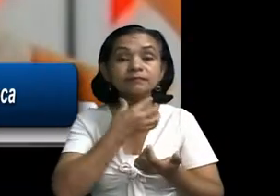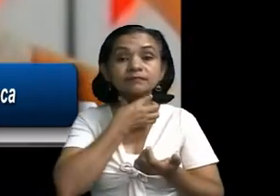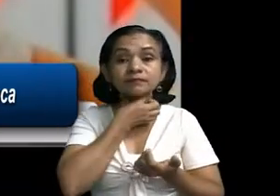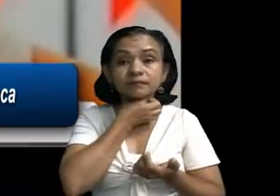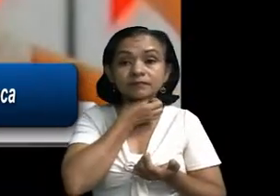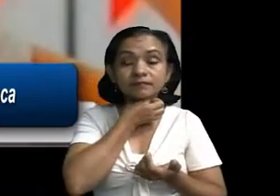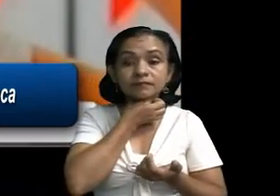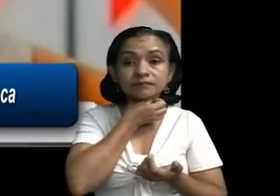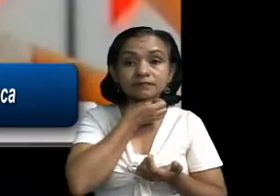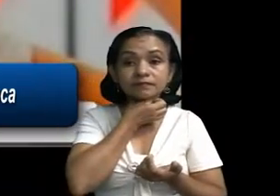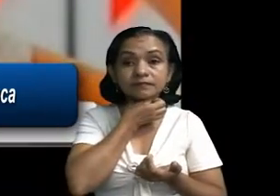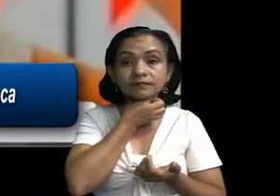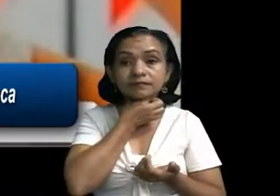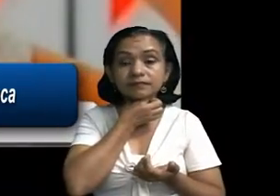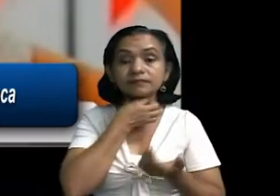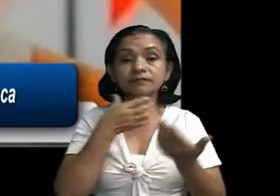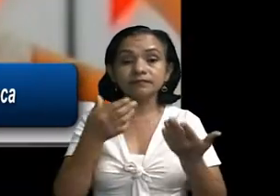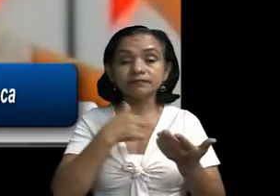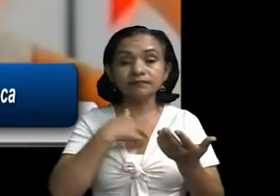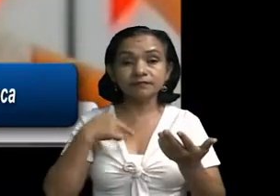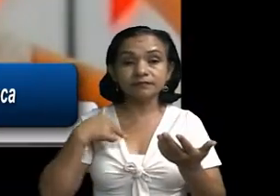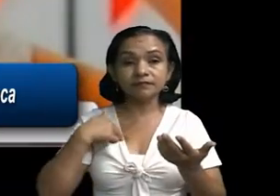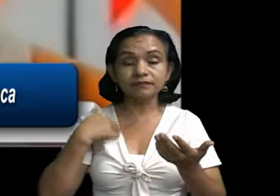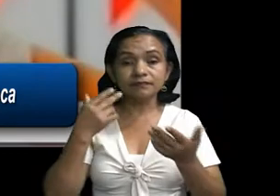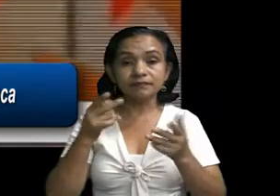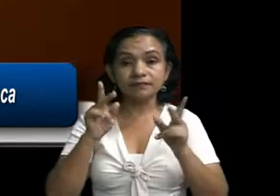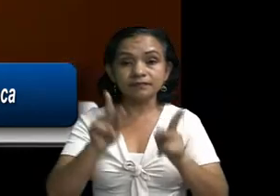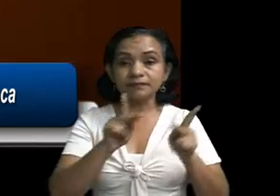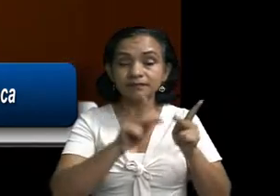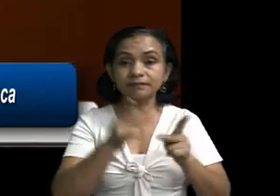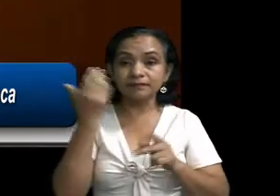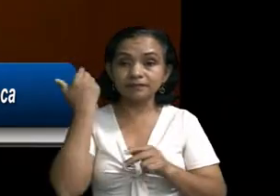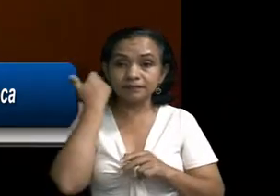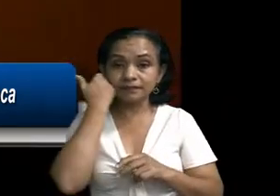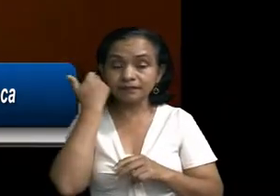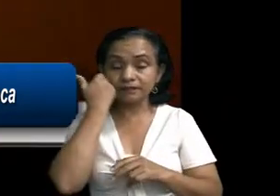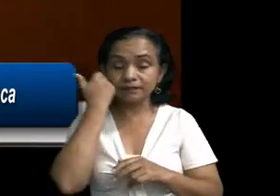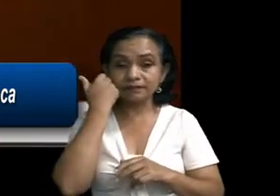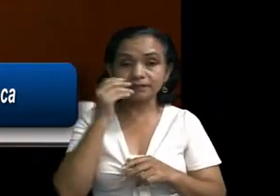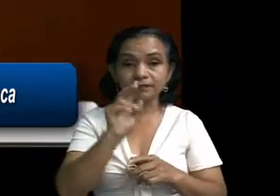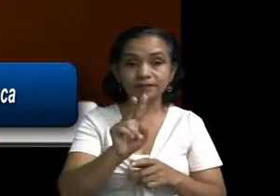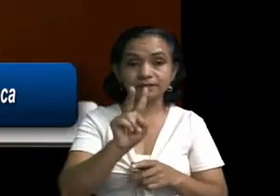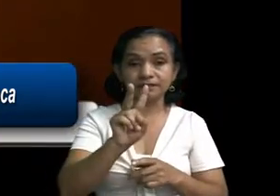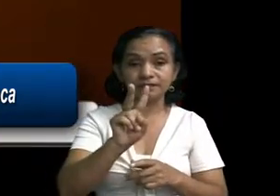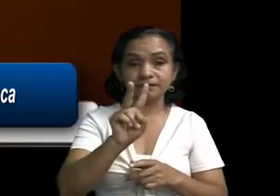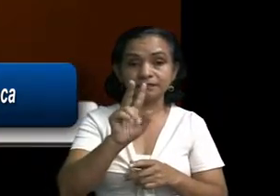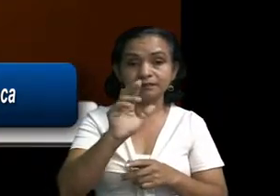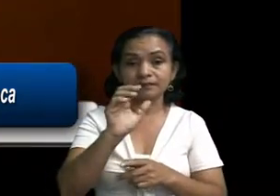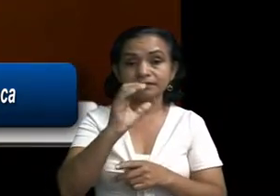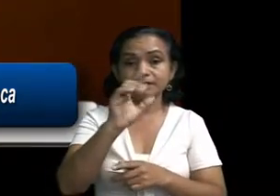las infecciones respiratorias que son causadas precisamente por esta bacteria del estreptococo.